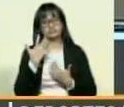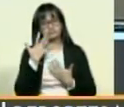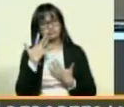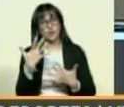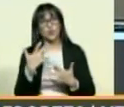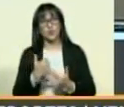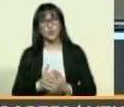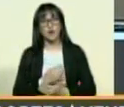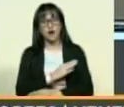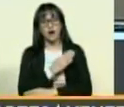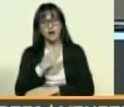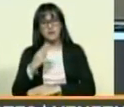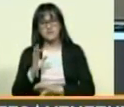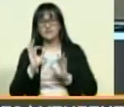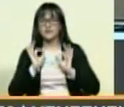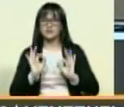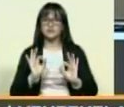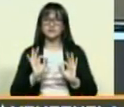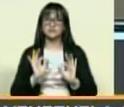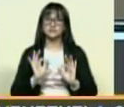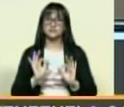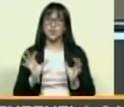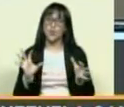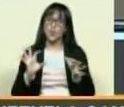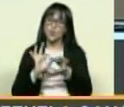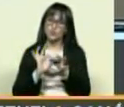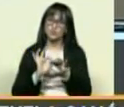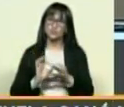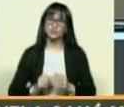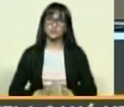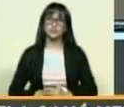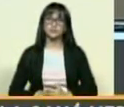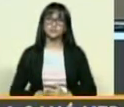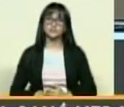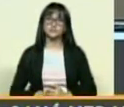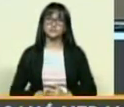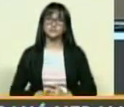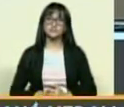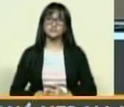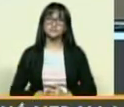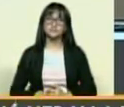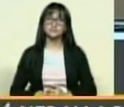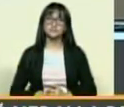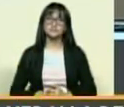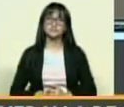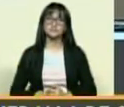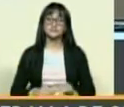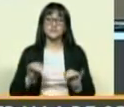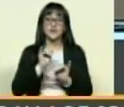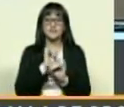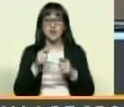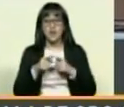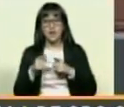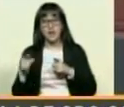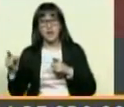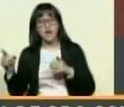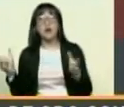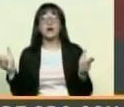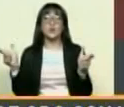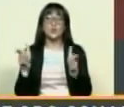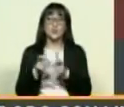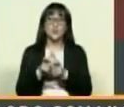construir hacia el Caribe en conjunto. Creemos en este sentido, después de esta larga reunión, para no